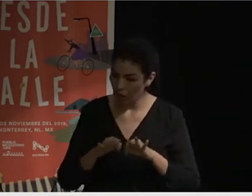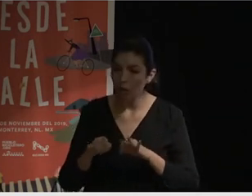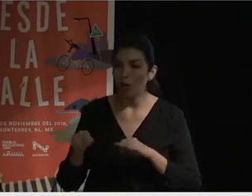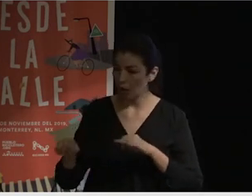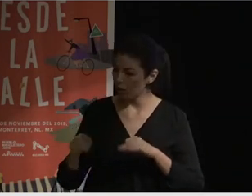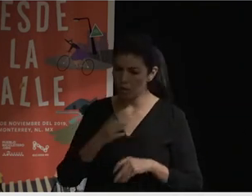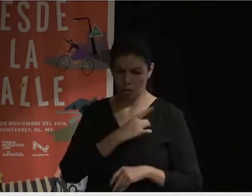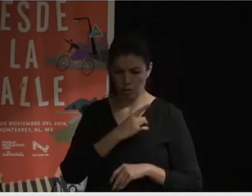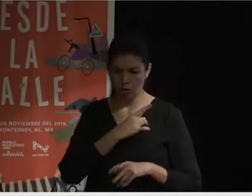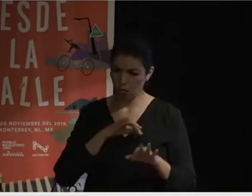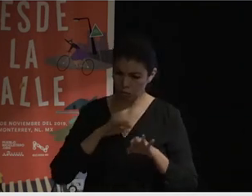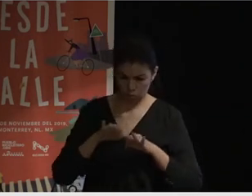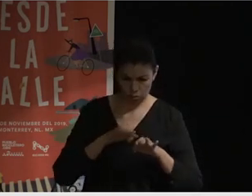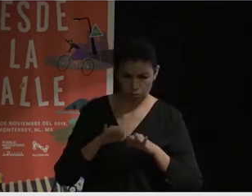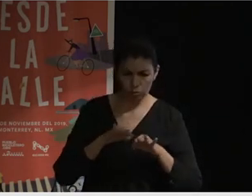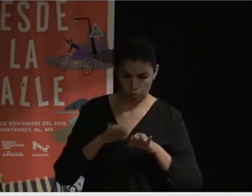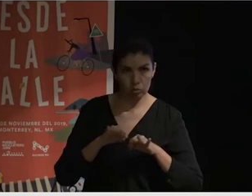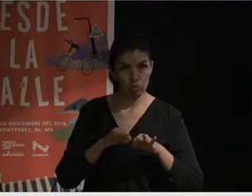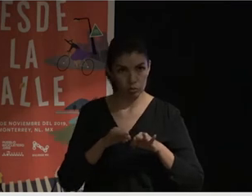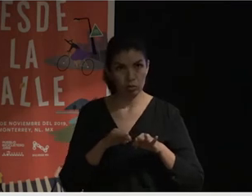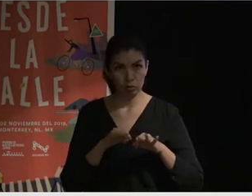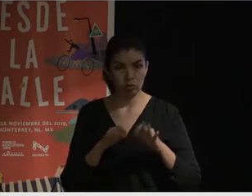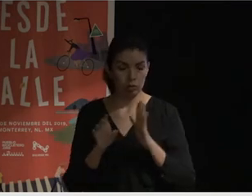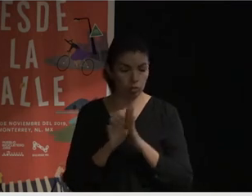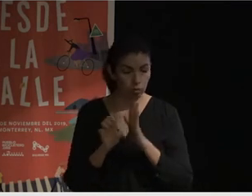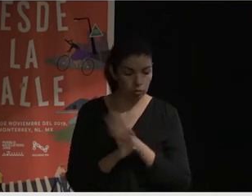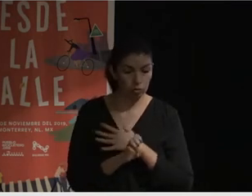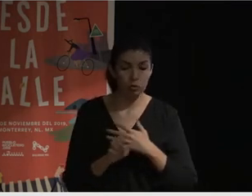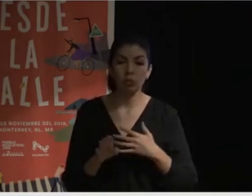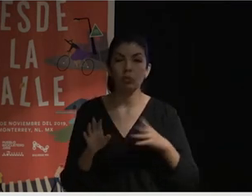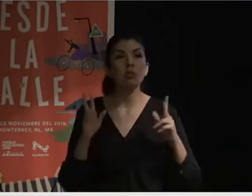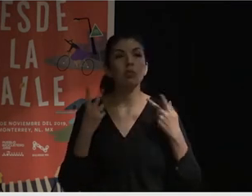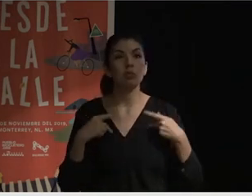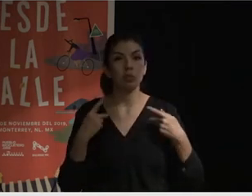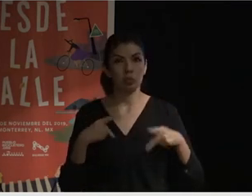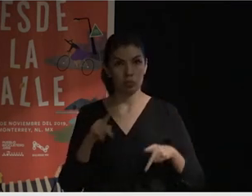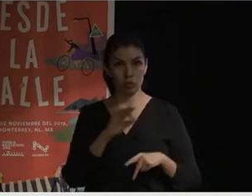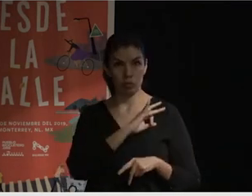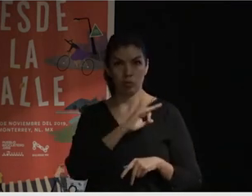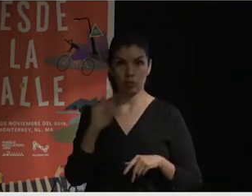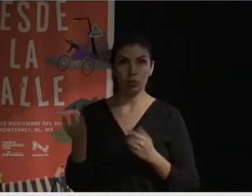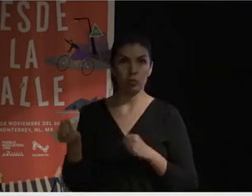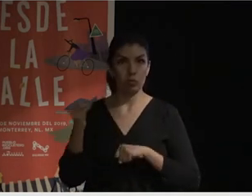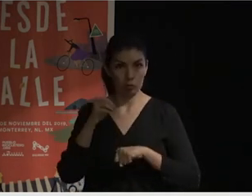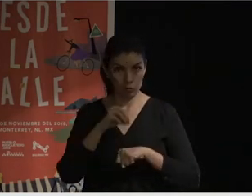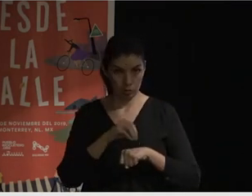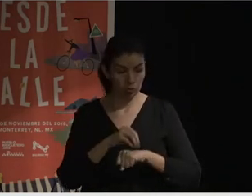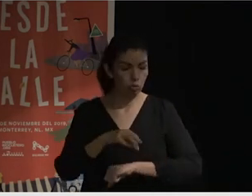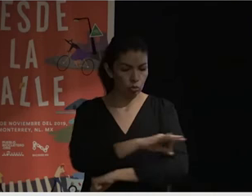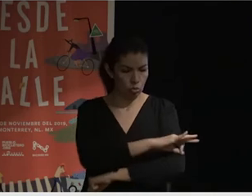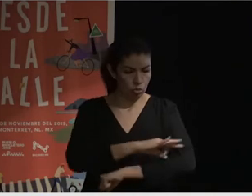capacidad. Se puede densificar con la gente, apóyales, pon arquitectos para las colonias y al mismo tiempo